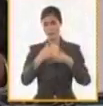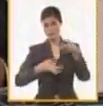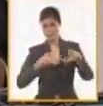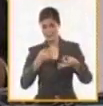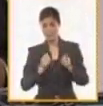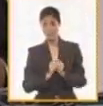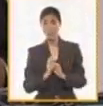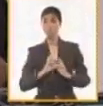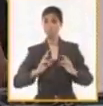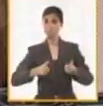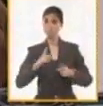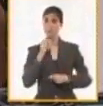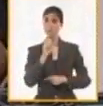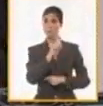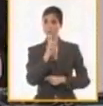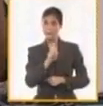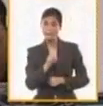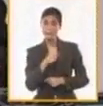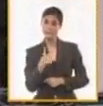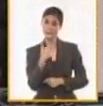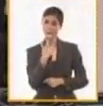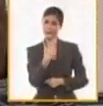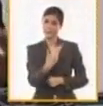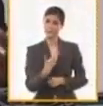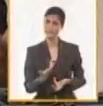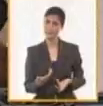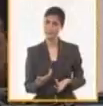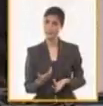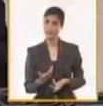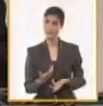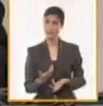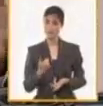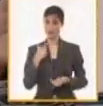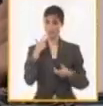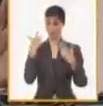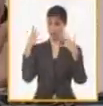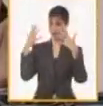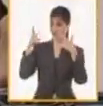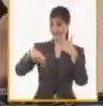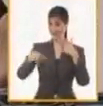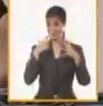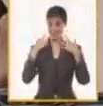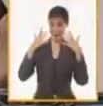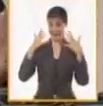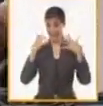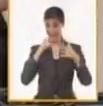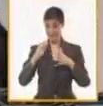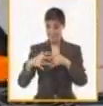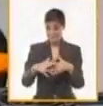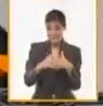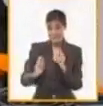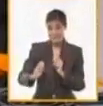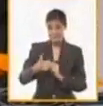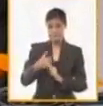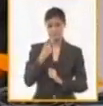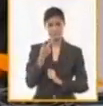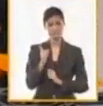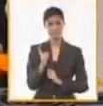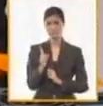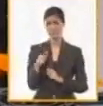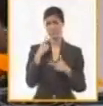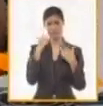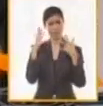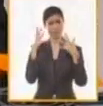pregunta más o menos, y le dije, mira, es un personaje que yo para nada aplaudo, que no simpatizo, con quien no simpatizo, pero realmente se le